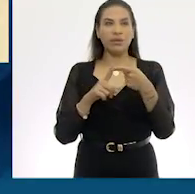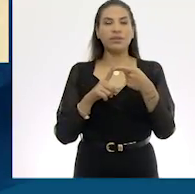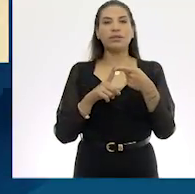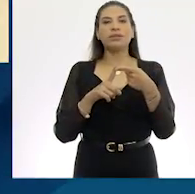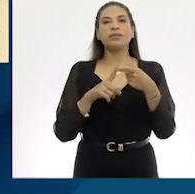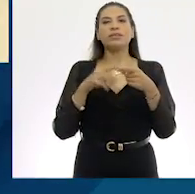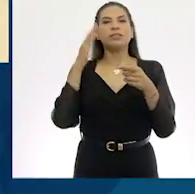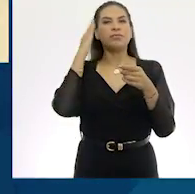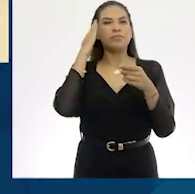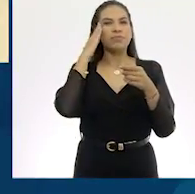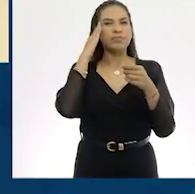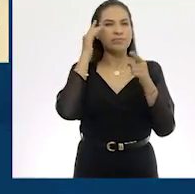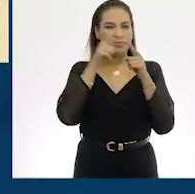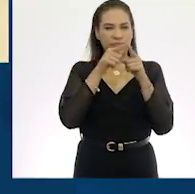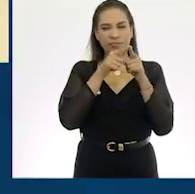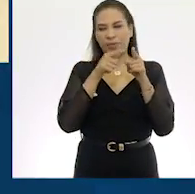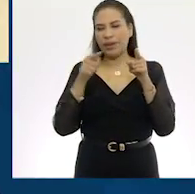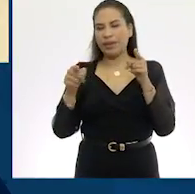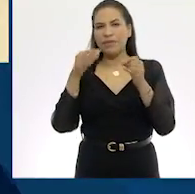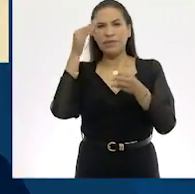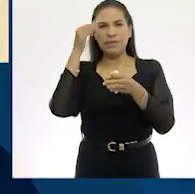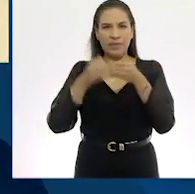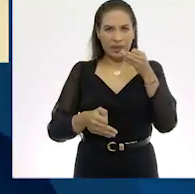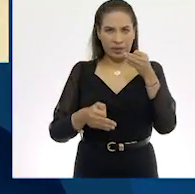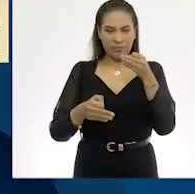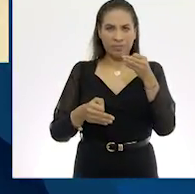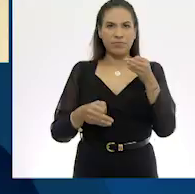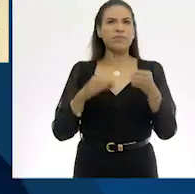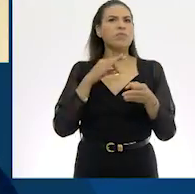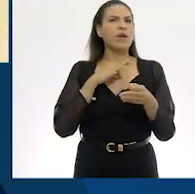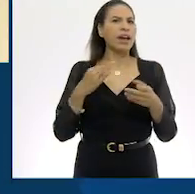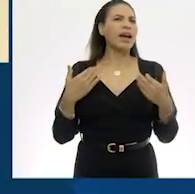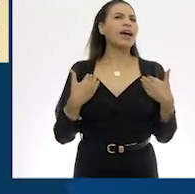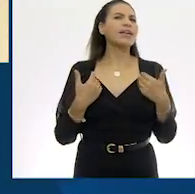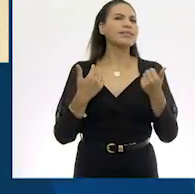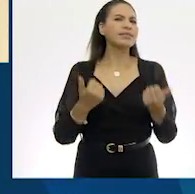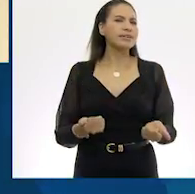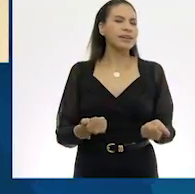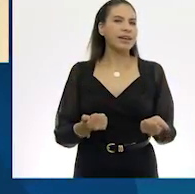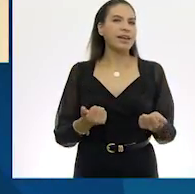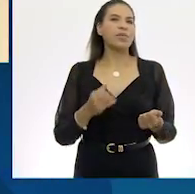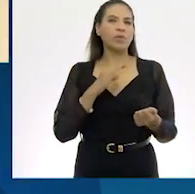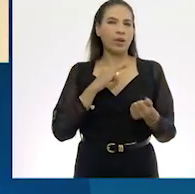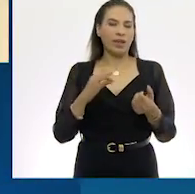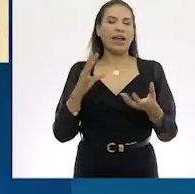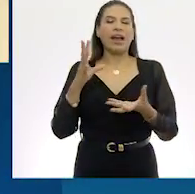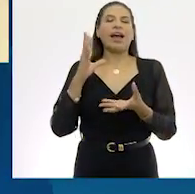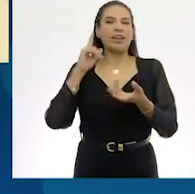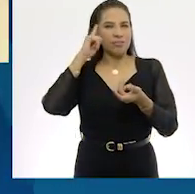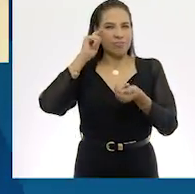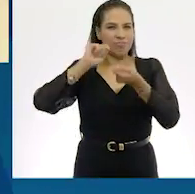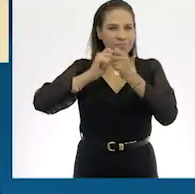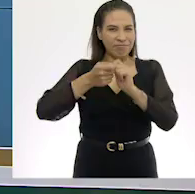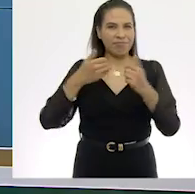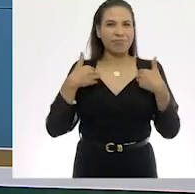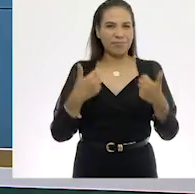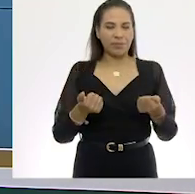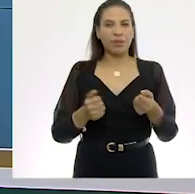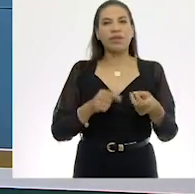de principio a fin, para que puedas entenderla y asimilarla. El paso número